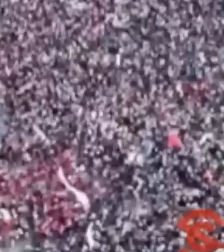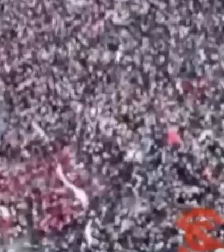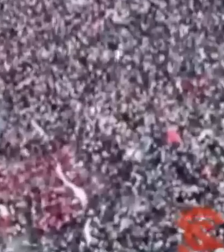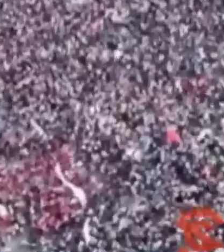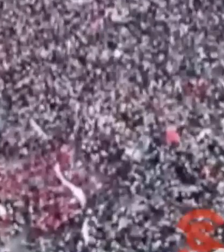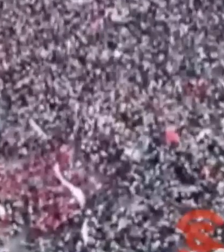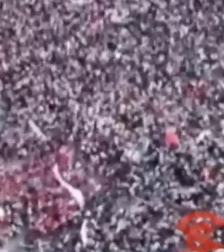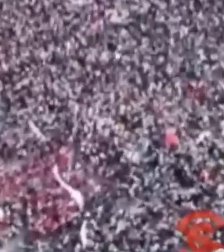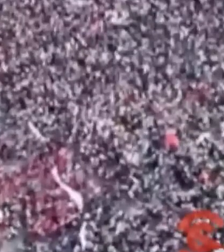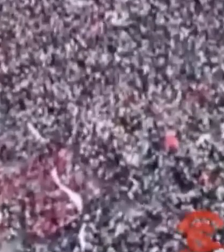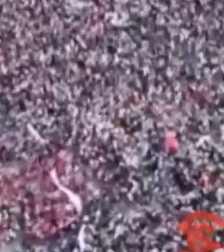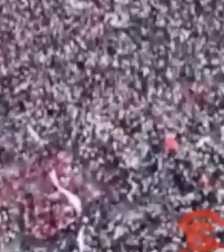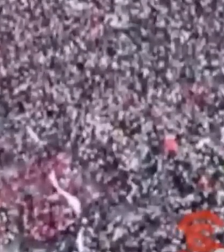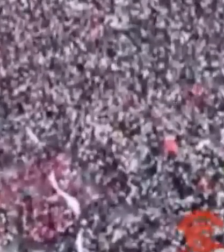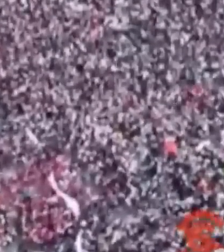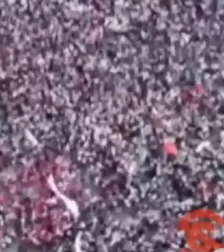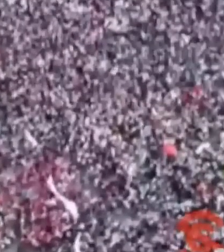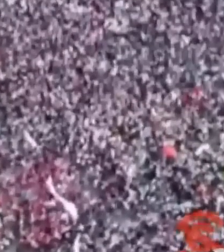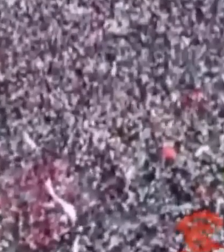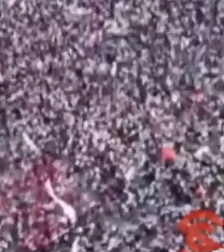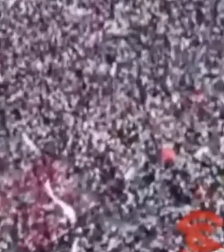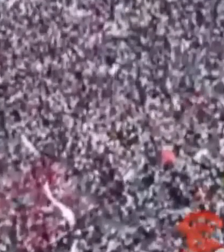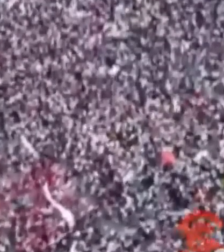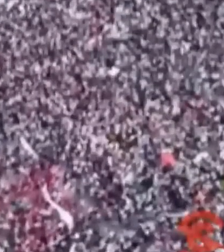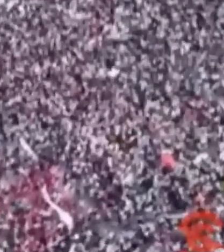hermanas, hermanos.